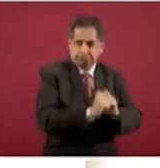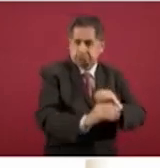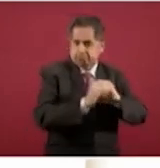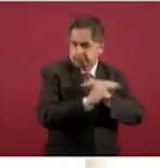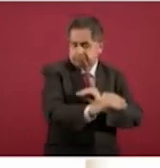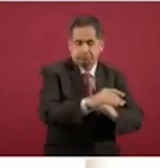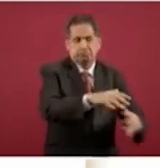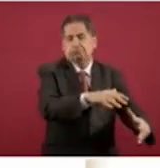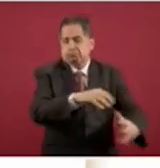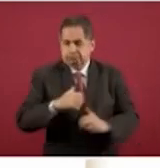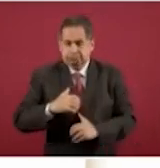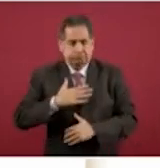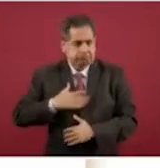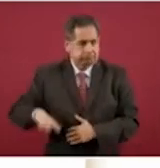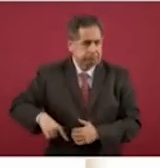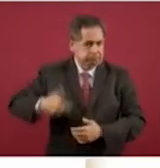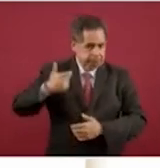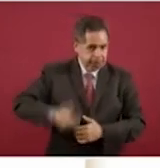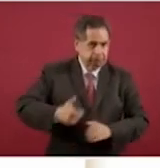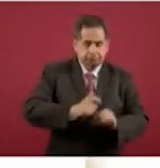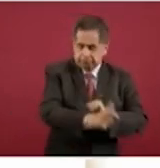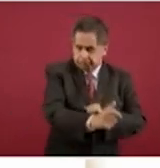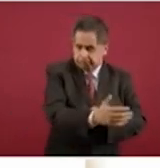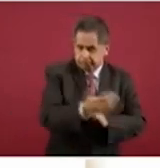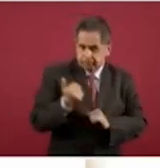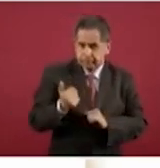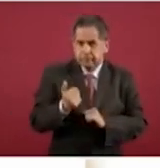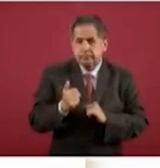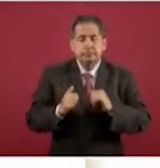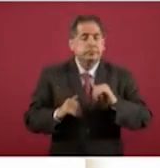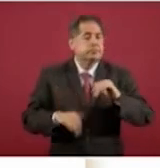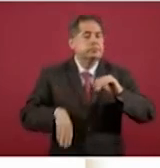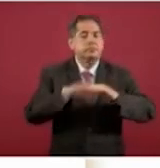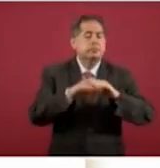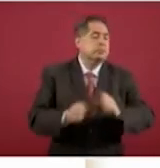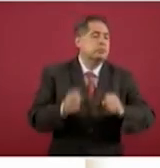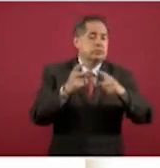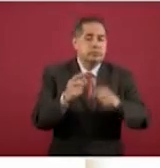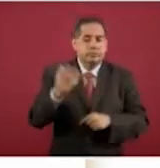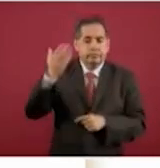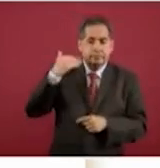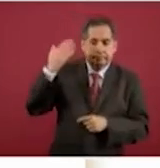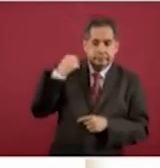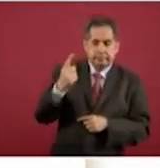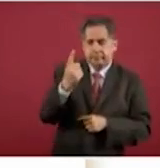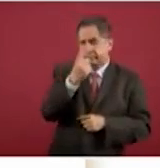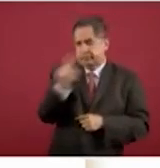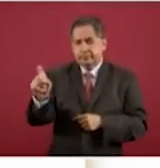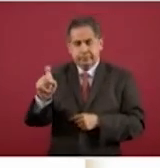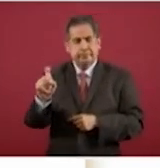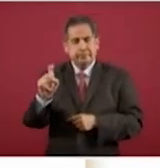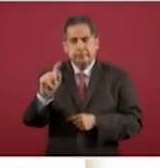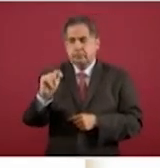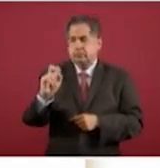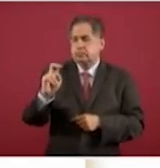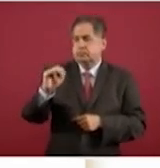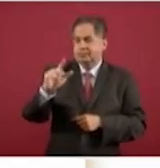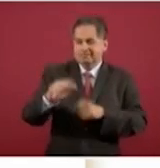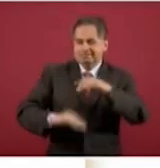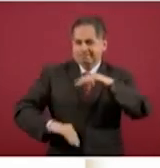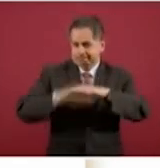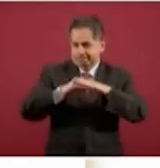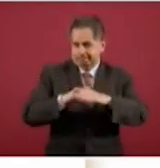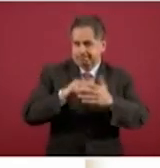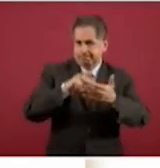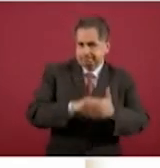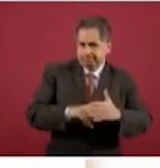tonelada estamos aumentando el límite de toneladas que podemos recibir de trigo